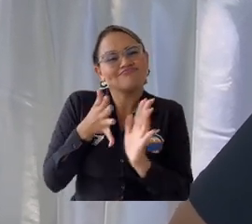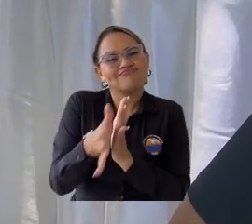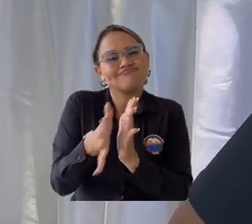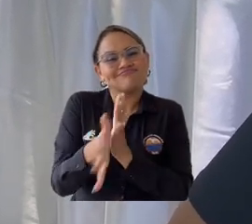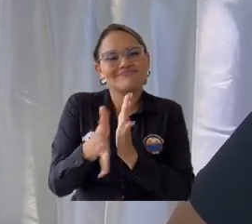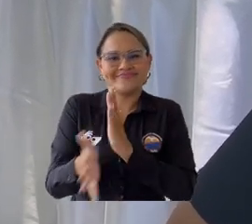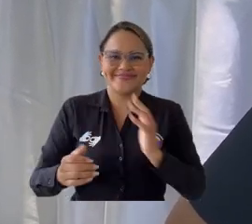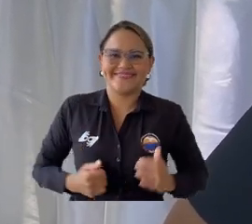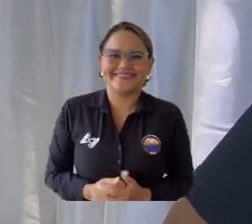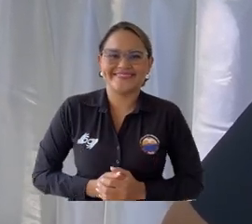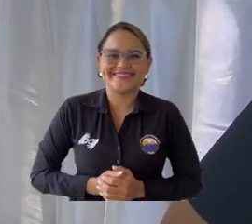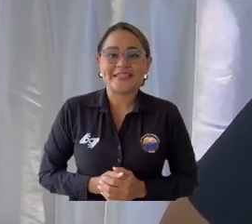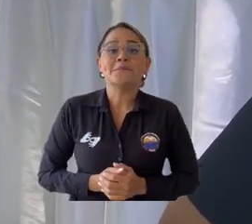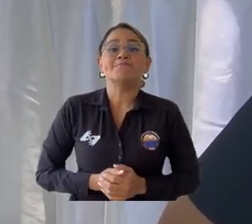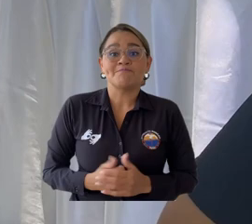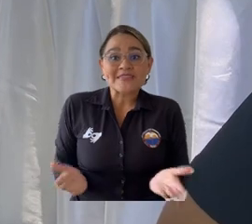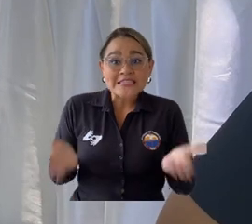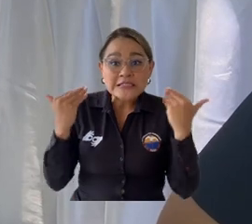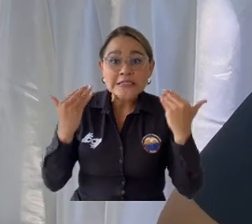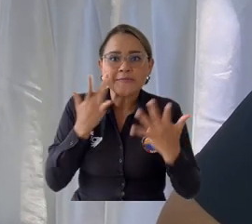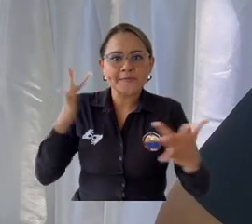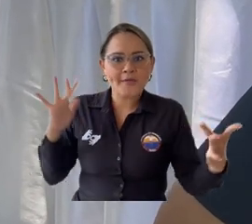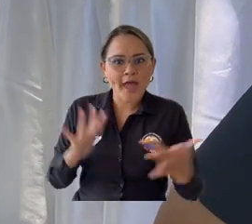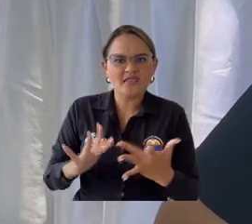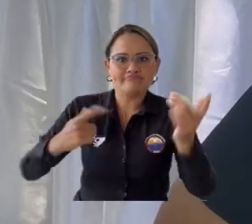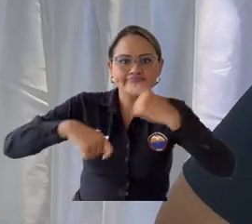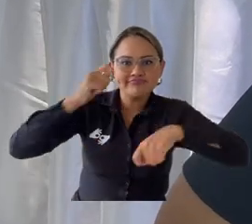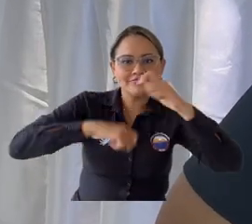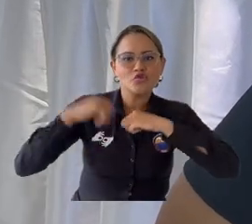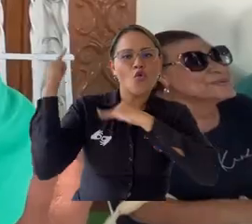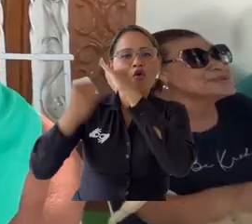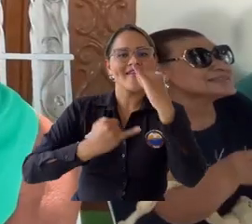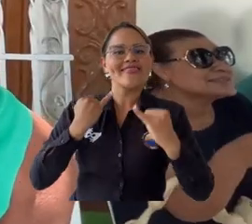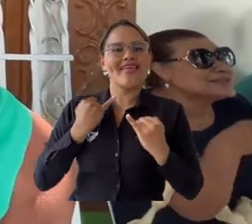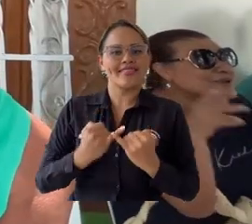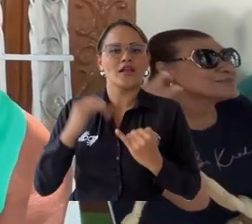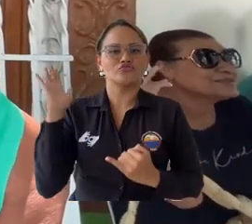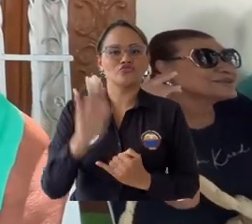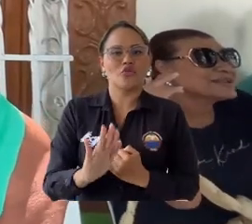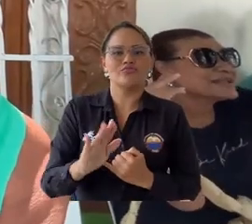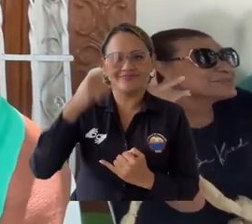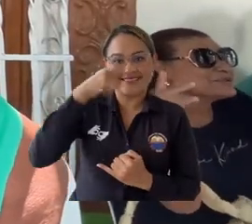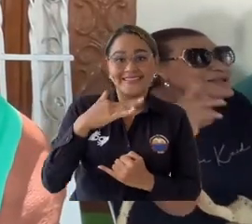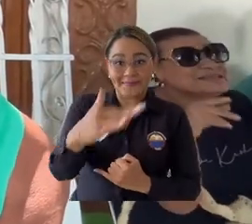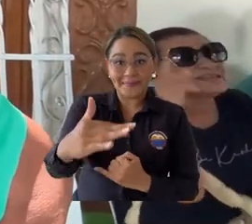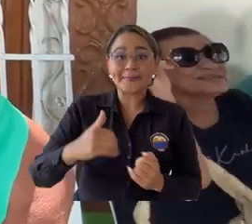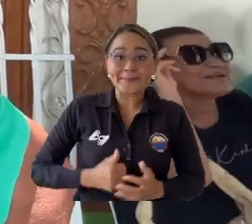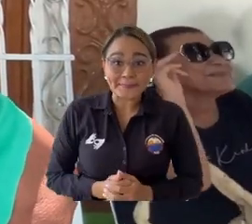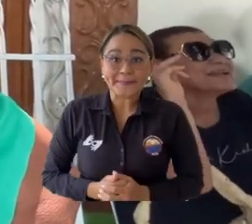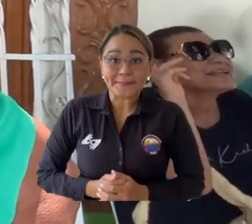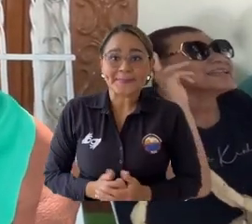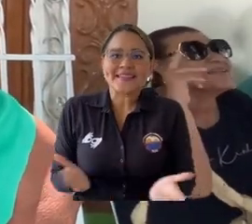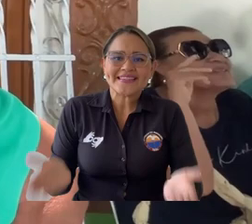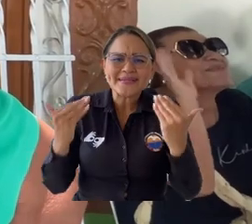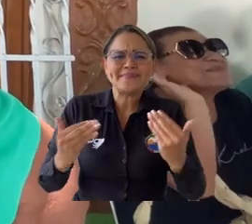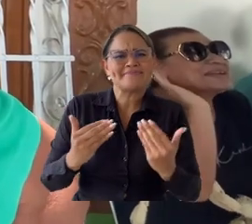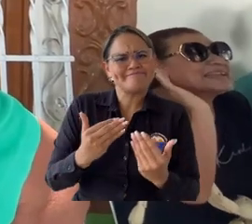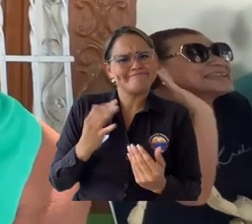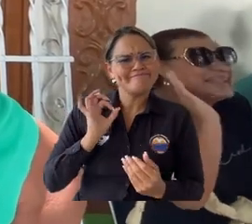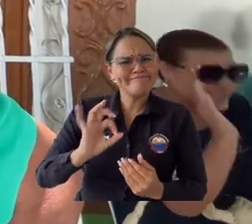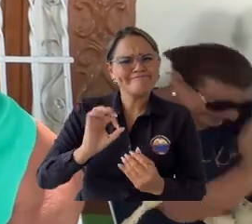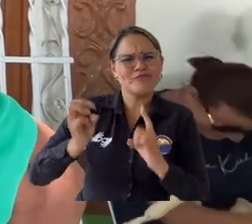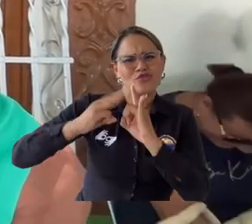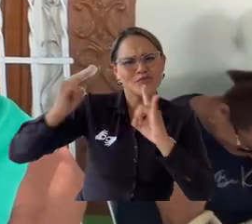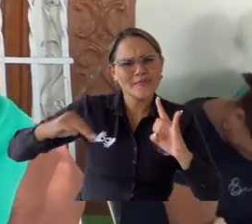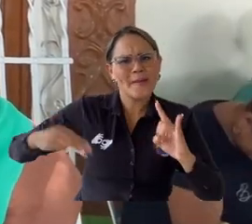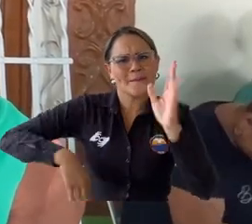esto hace parte de la identidad de la ciudad. Es loable esa labor que hace la Universidad Magdalena con el